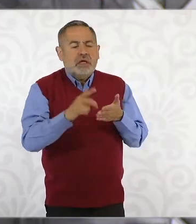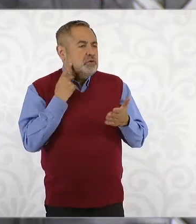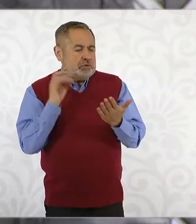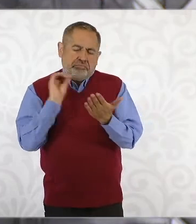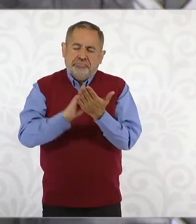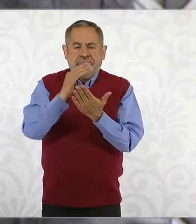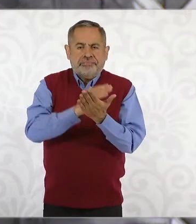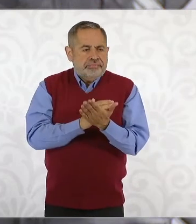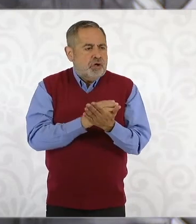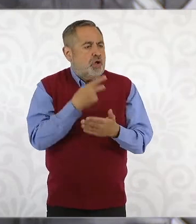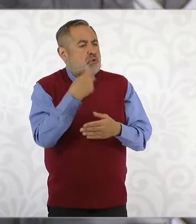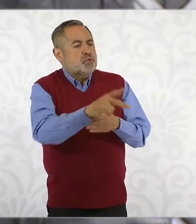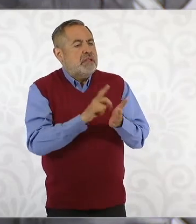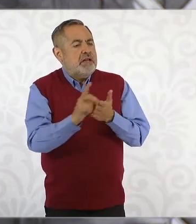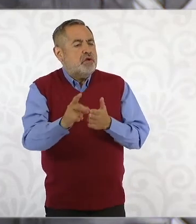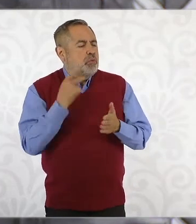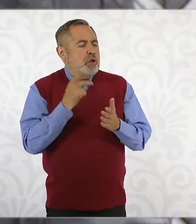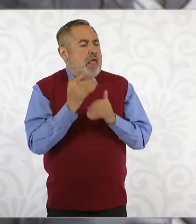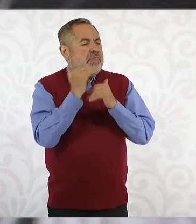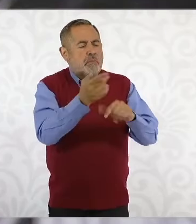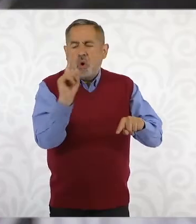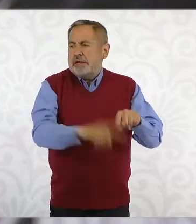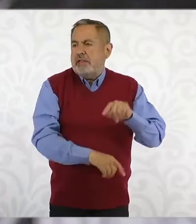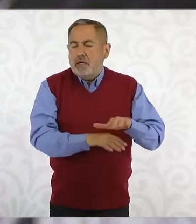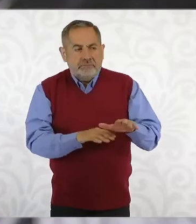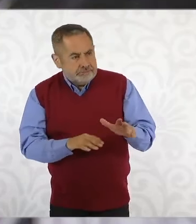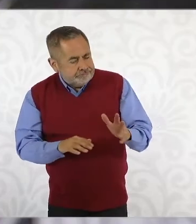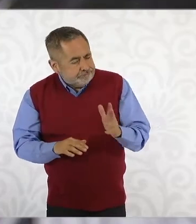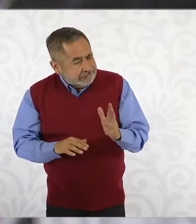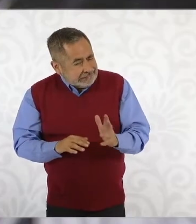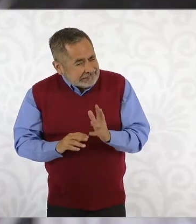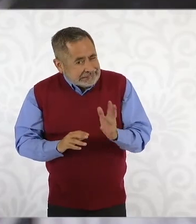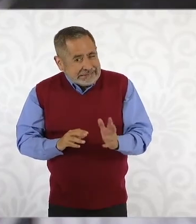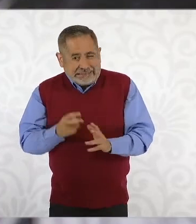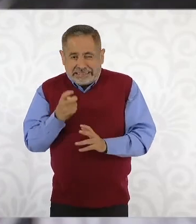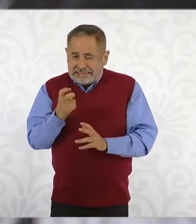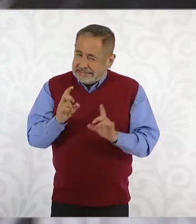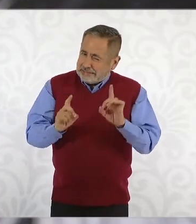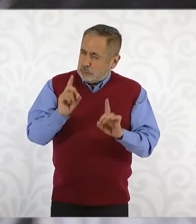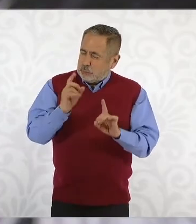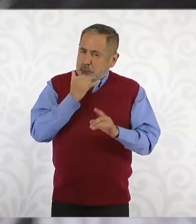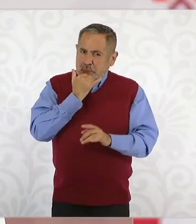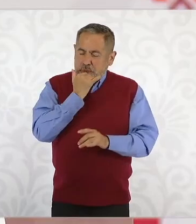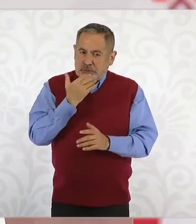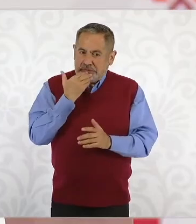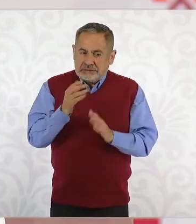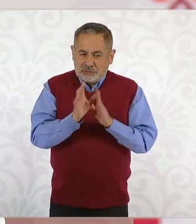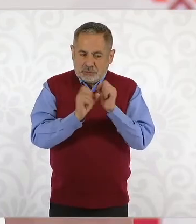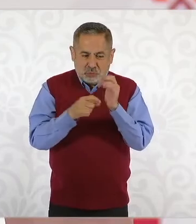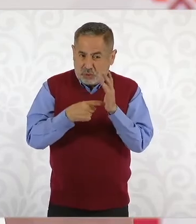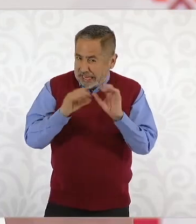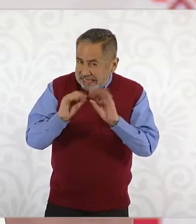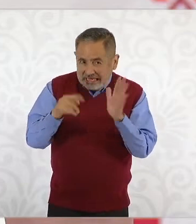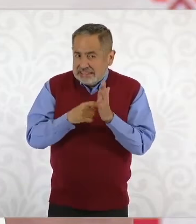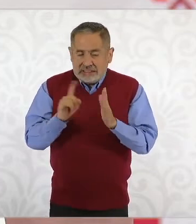la pérdida o la suspensión por un tiempo de derechos políticos. Esto es cuestionable constitucionalmente